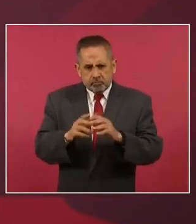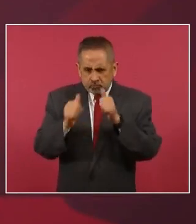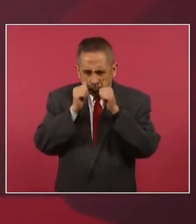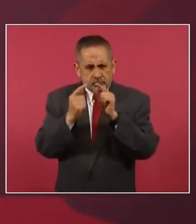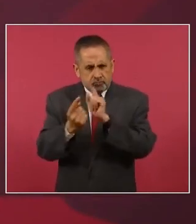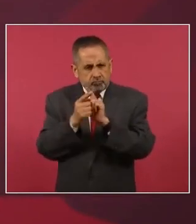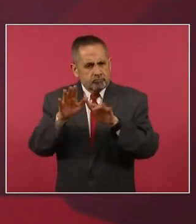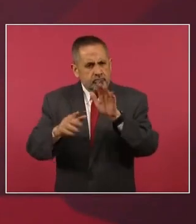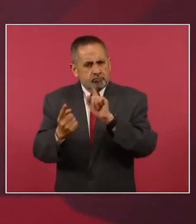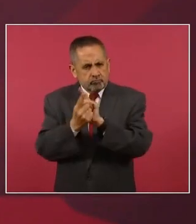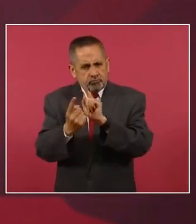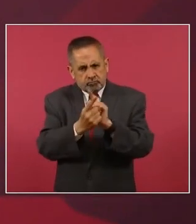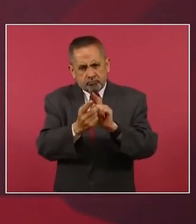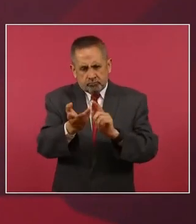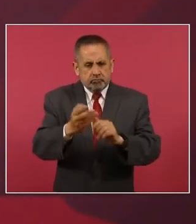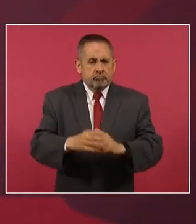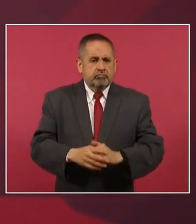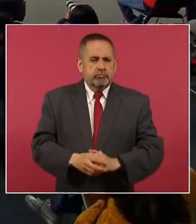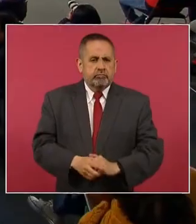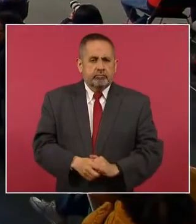atiendo.